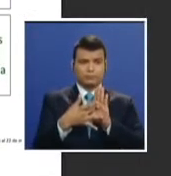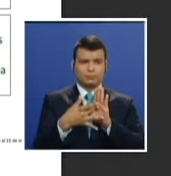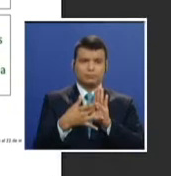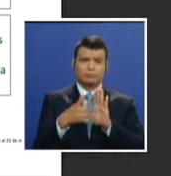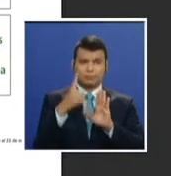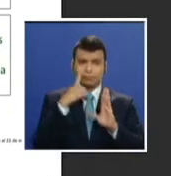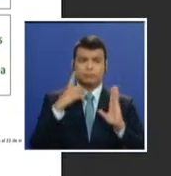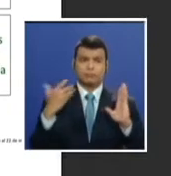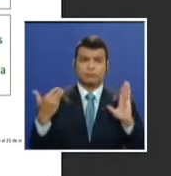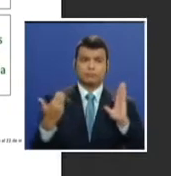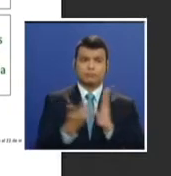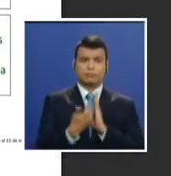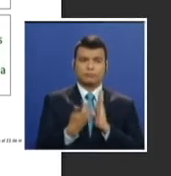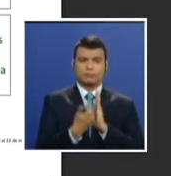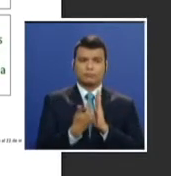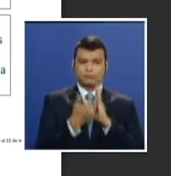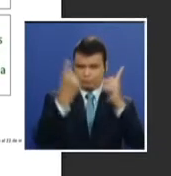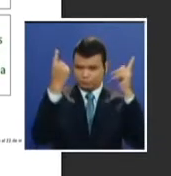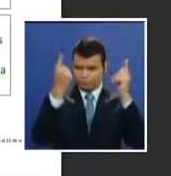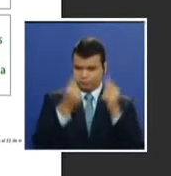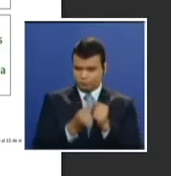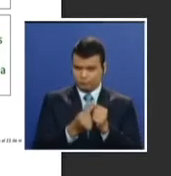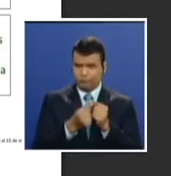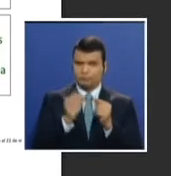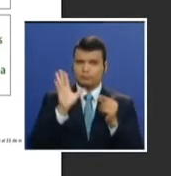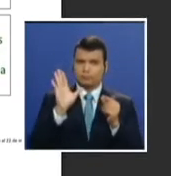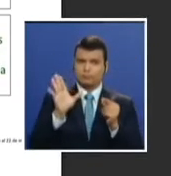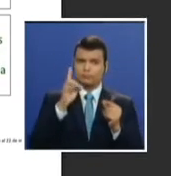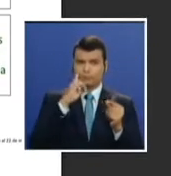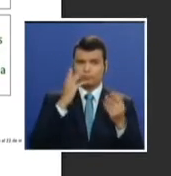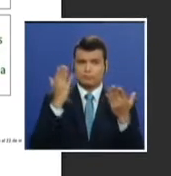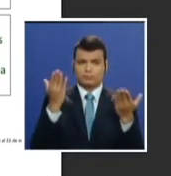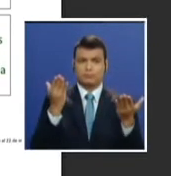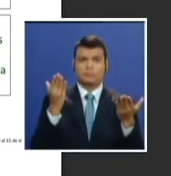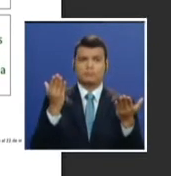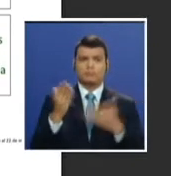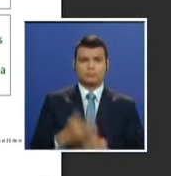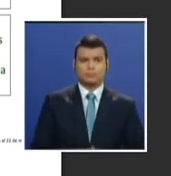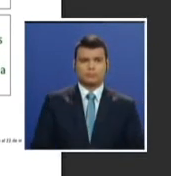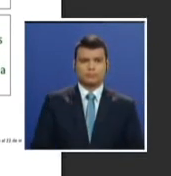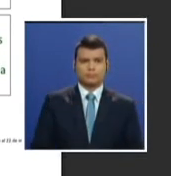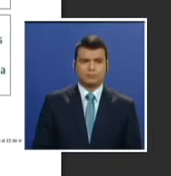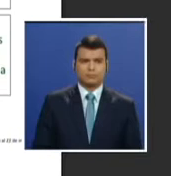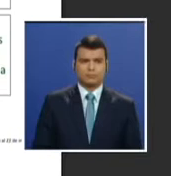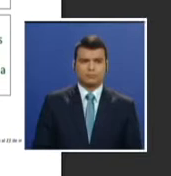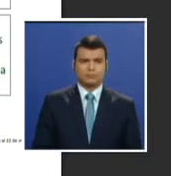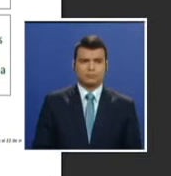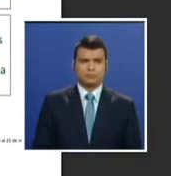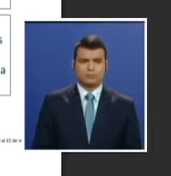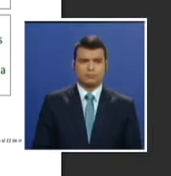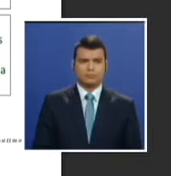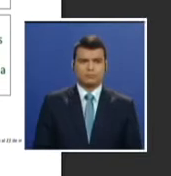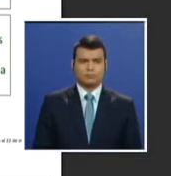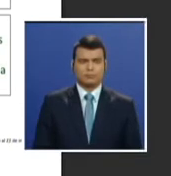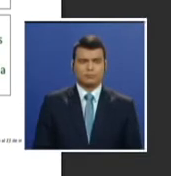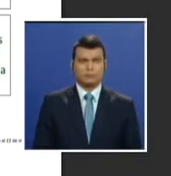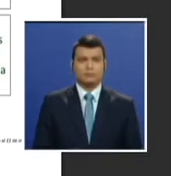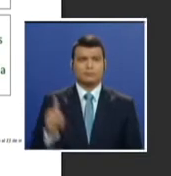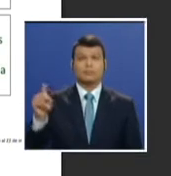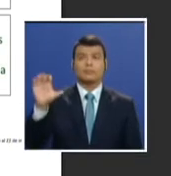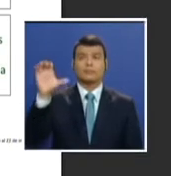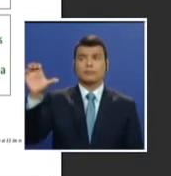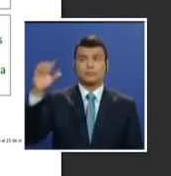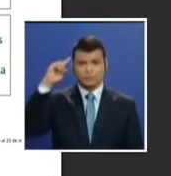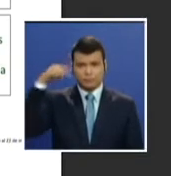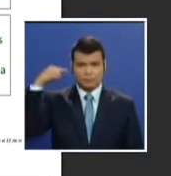tiene que demostrar las cosas con cifras y con sustento serio es donde muestran desde inglaterra hasta